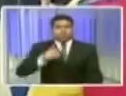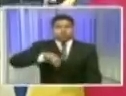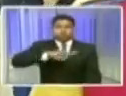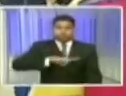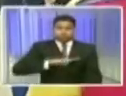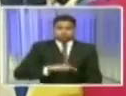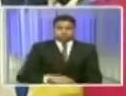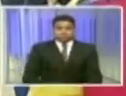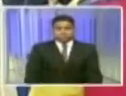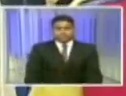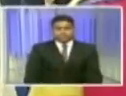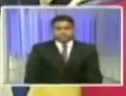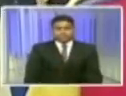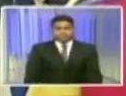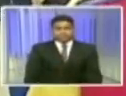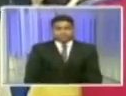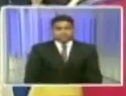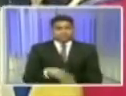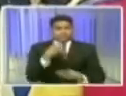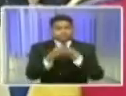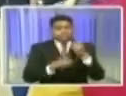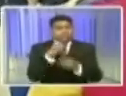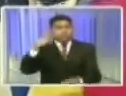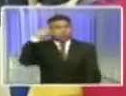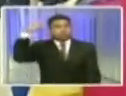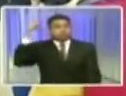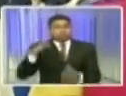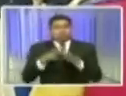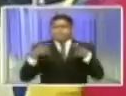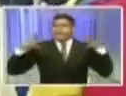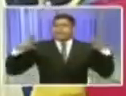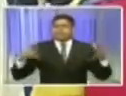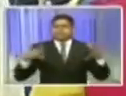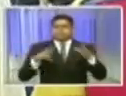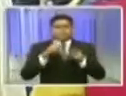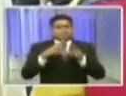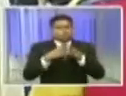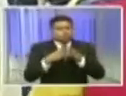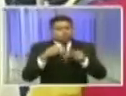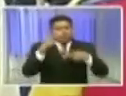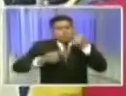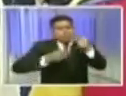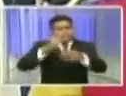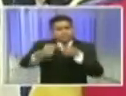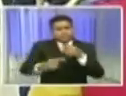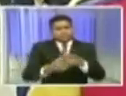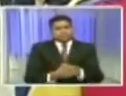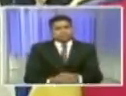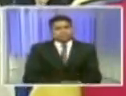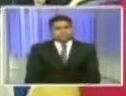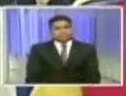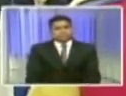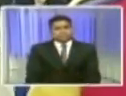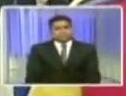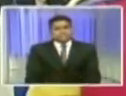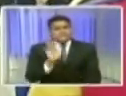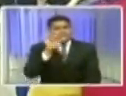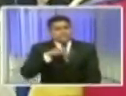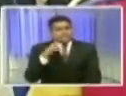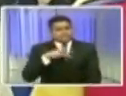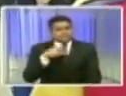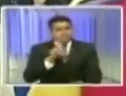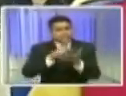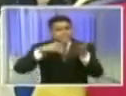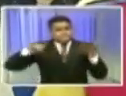nosotros cumplimos el sueño más grande de cualquier generación, que es sentirse